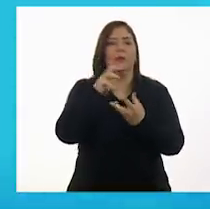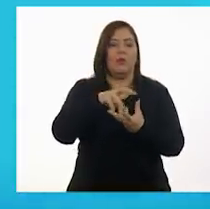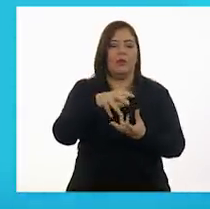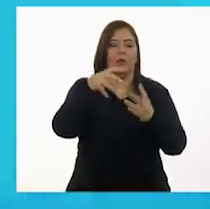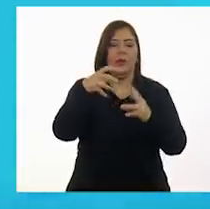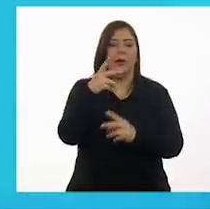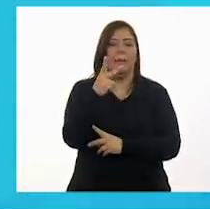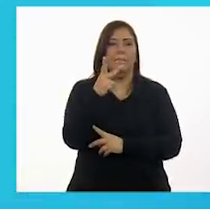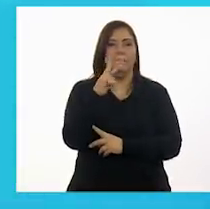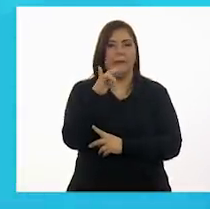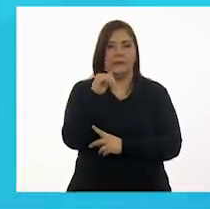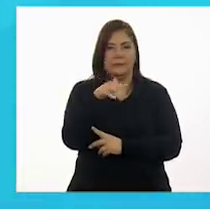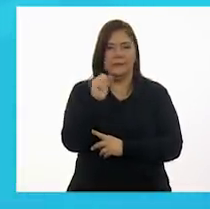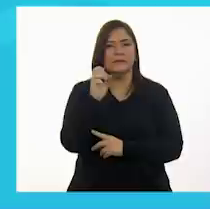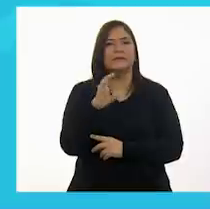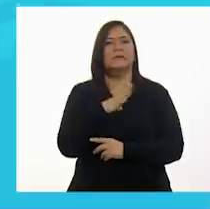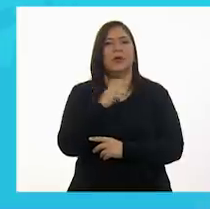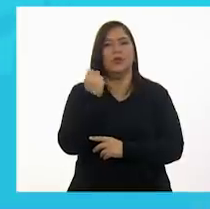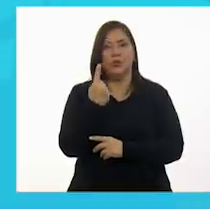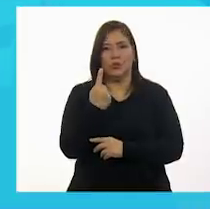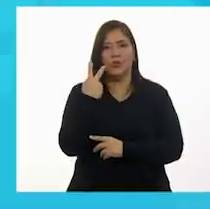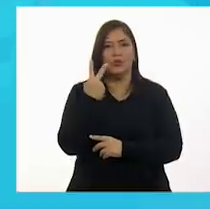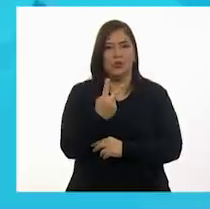cara. Dos.